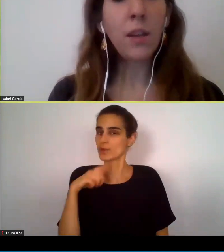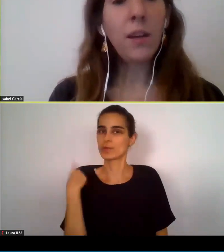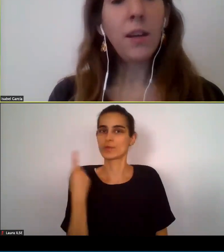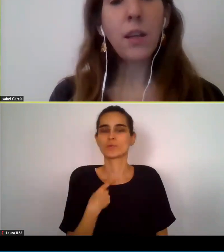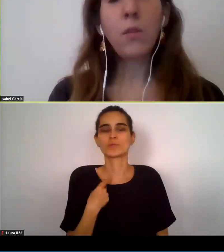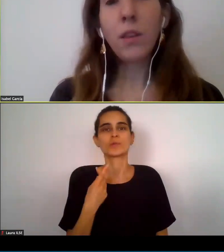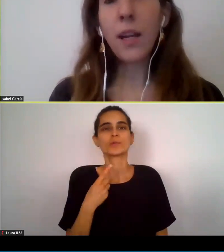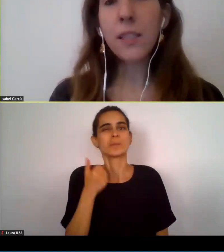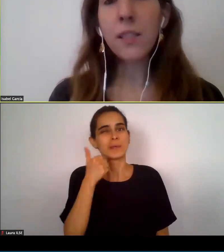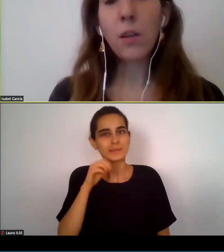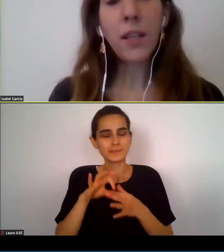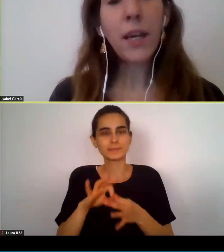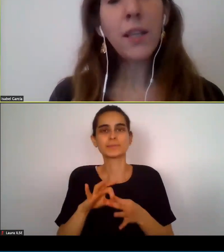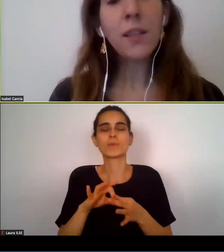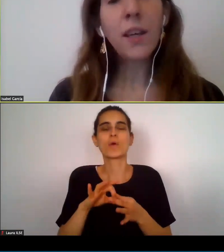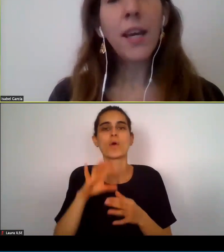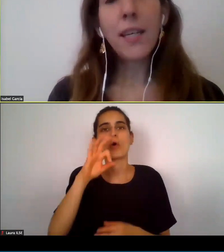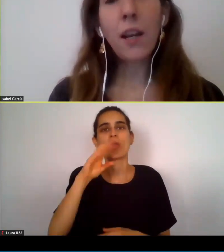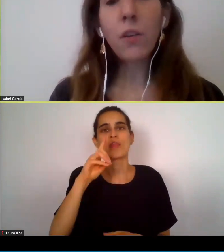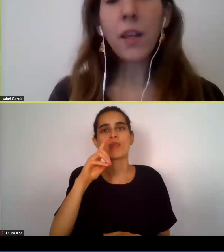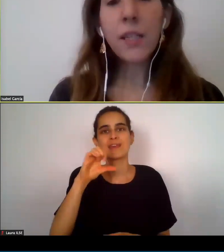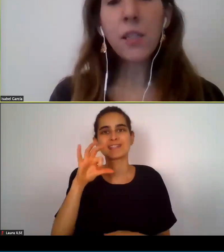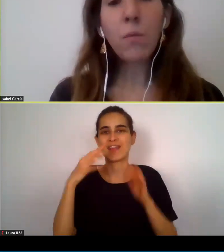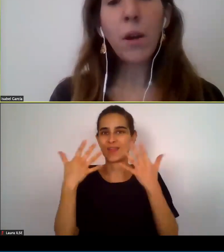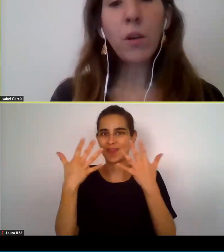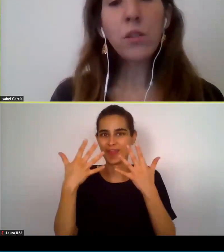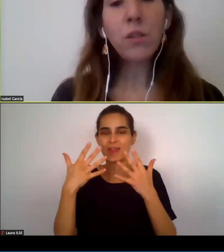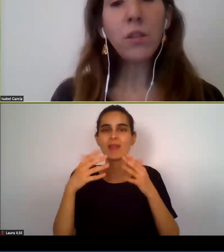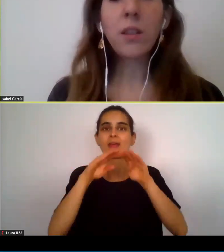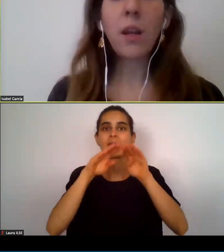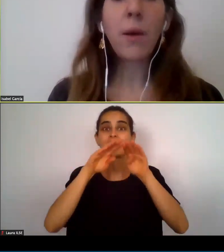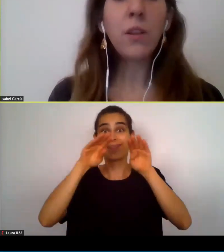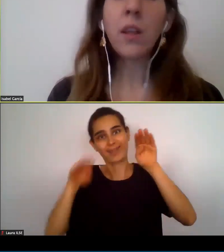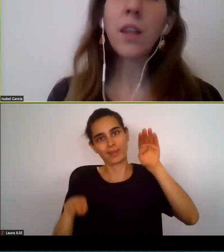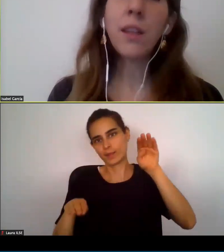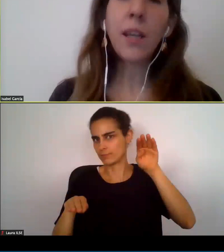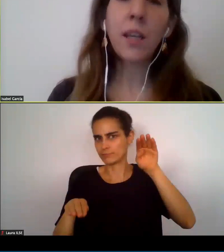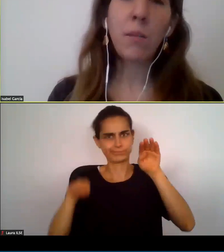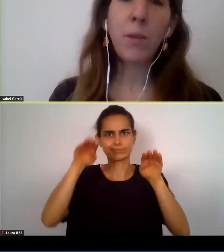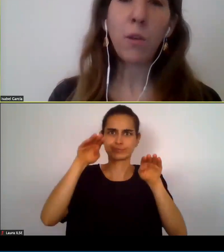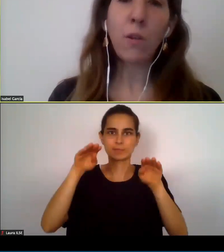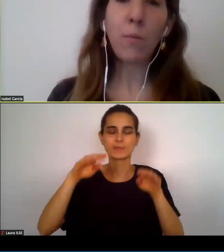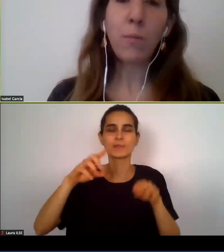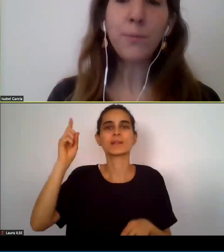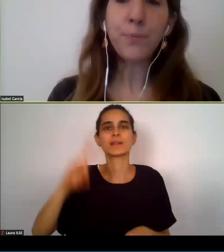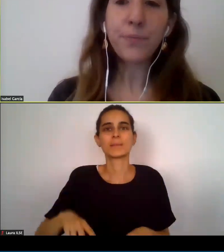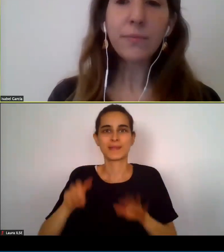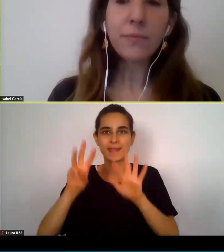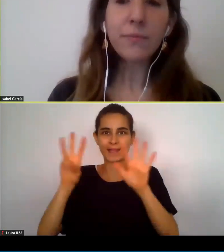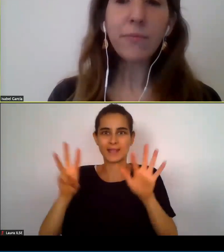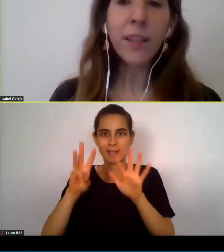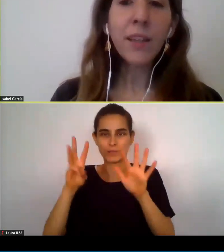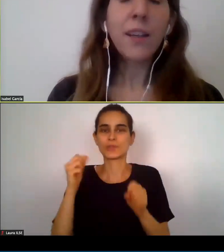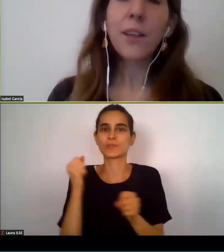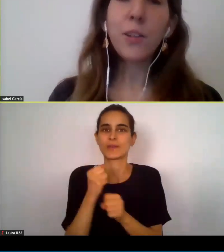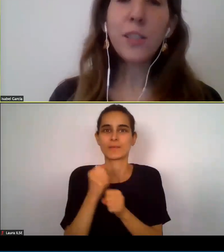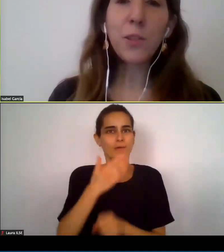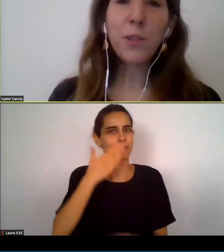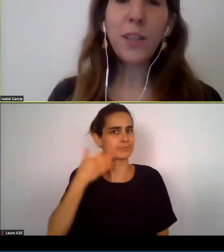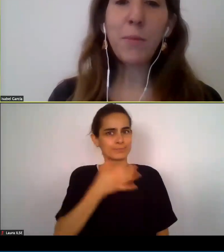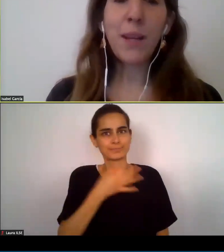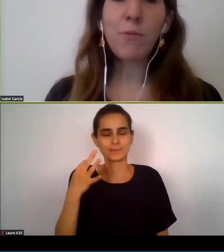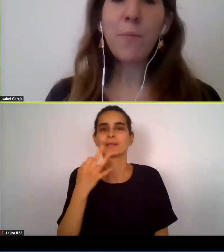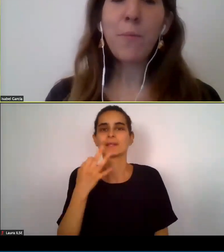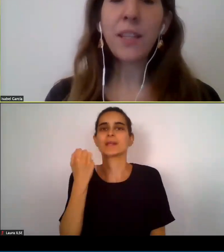10, reducción de las desigualdades, y al ODS número 8, trabajo decente y crecimiento económico. Con